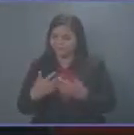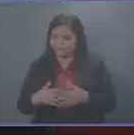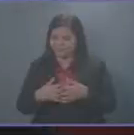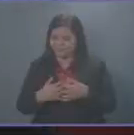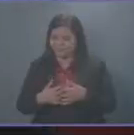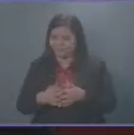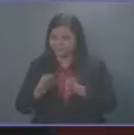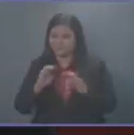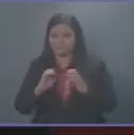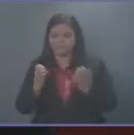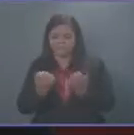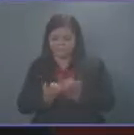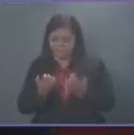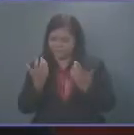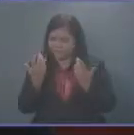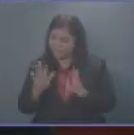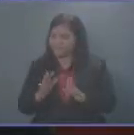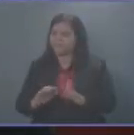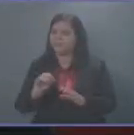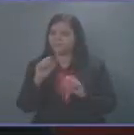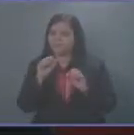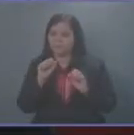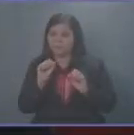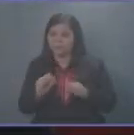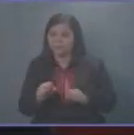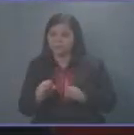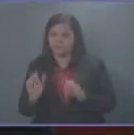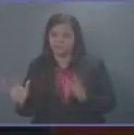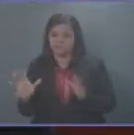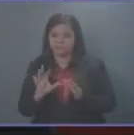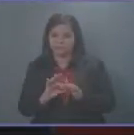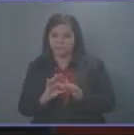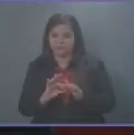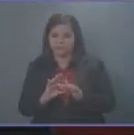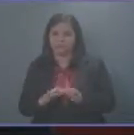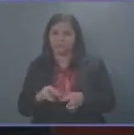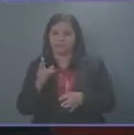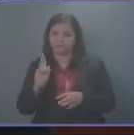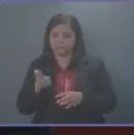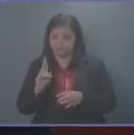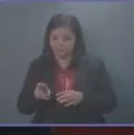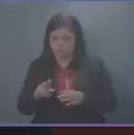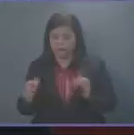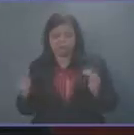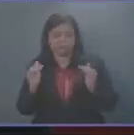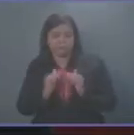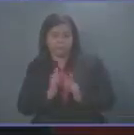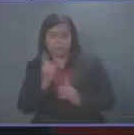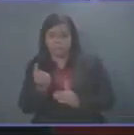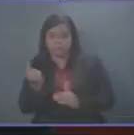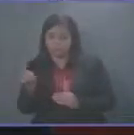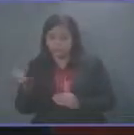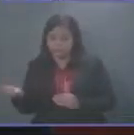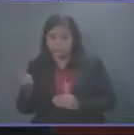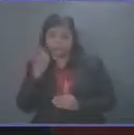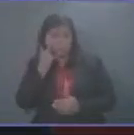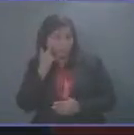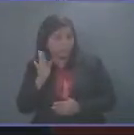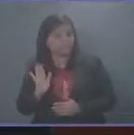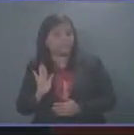equipo vinculadas a la actividad autorizada. Asimismo, si los usuarios comprueban